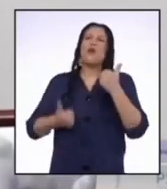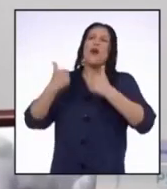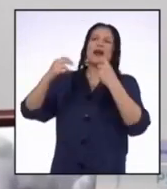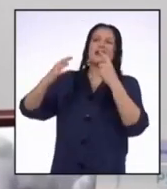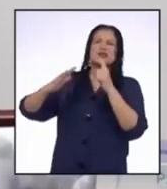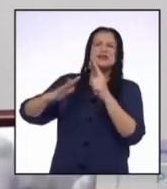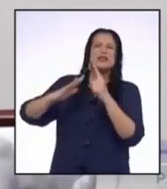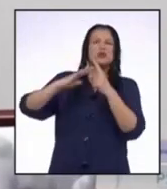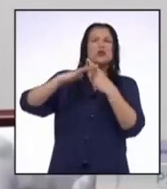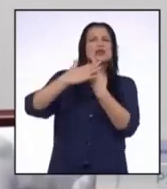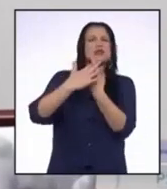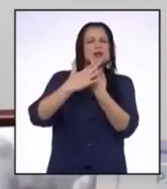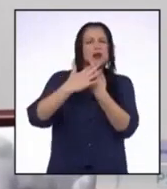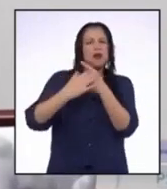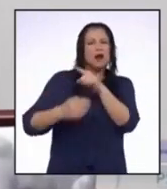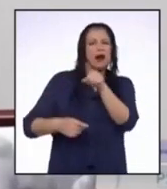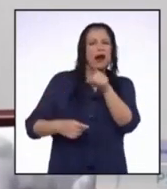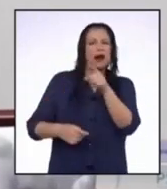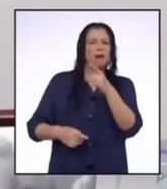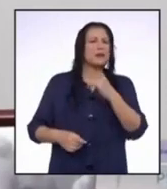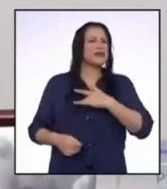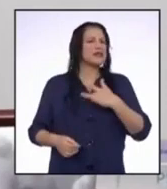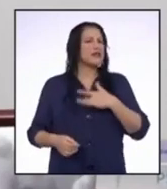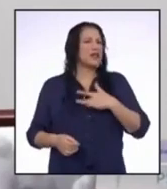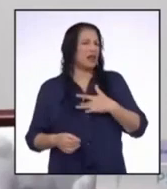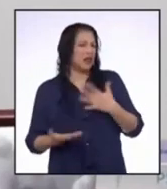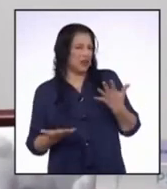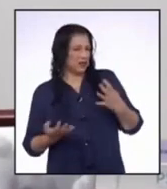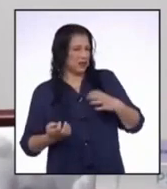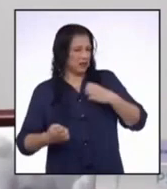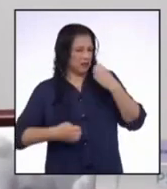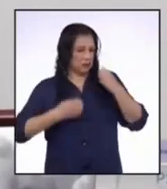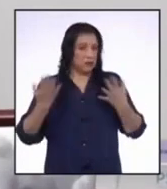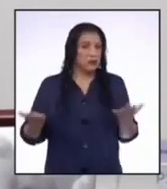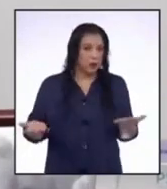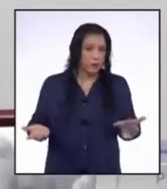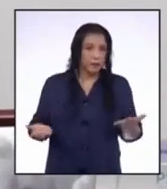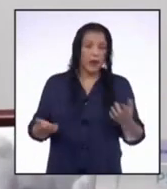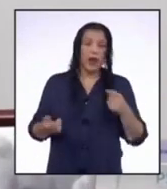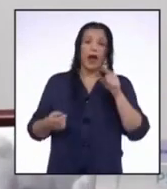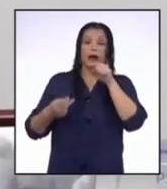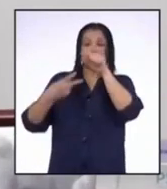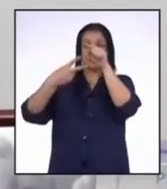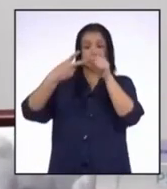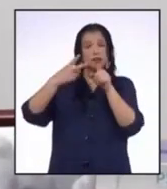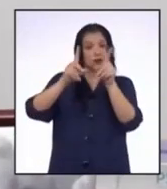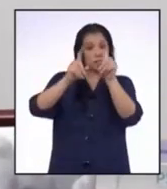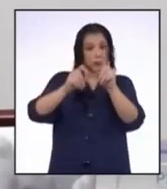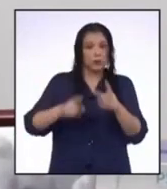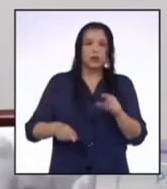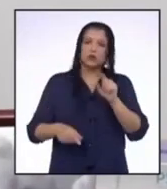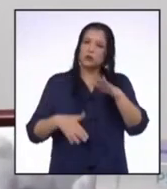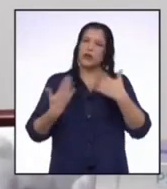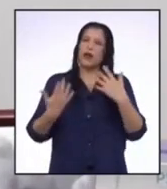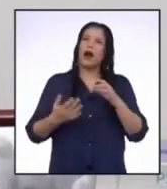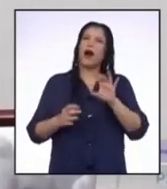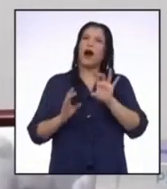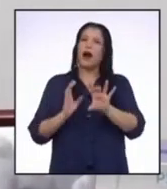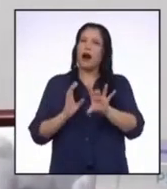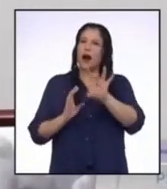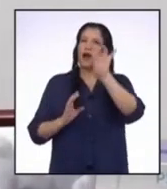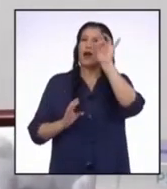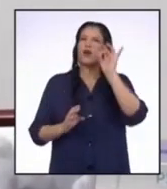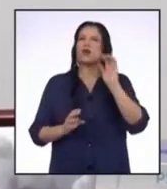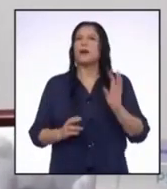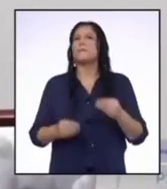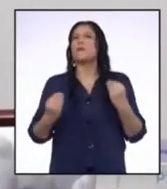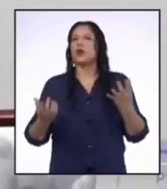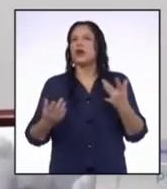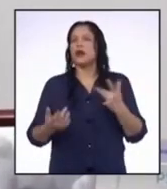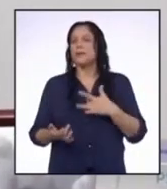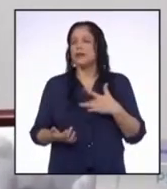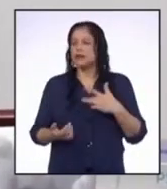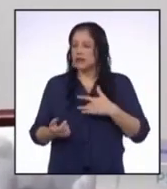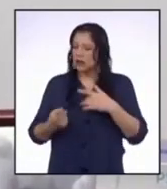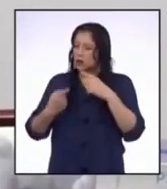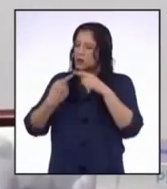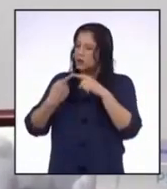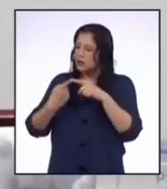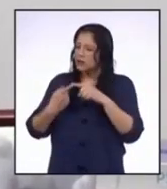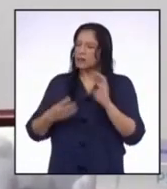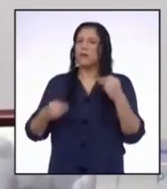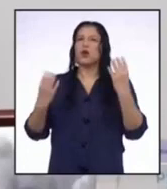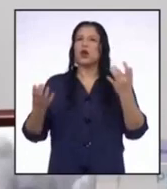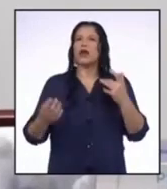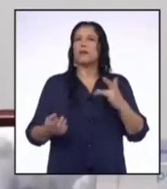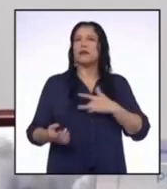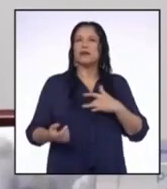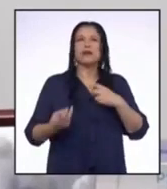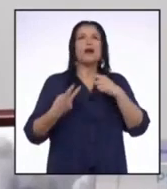situación estás sintiéndote de esa forma. De esta manera podrás identificar por qué te sientes de la manera en la